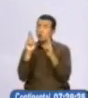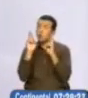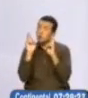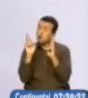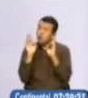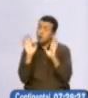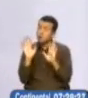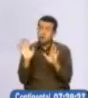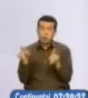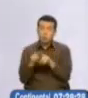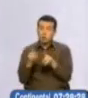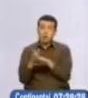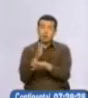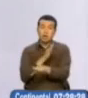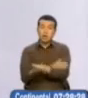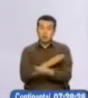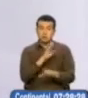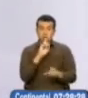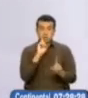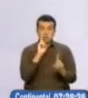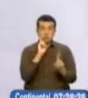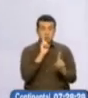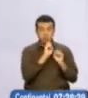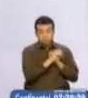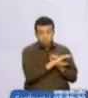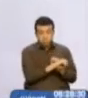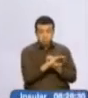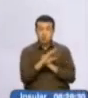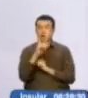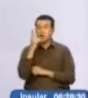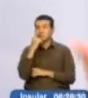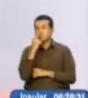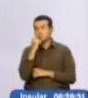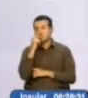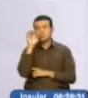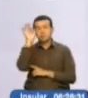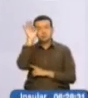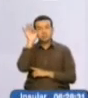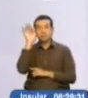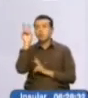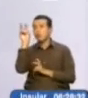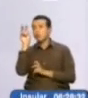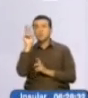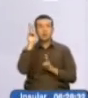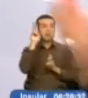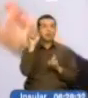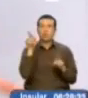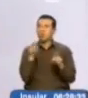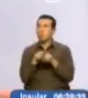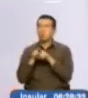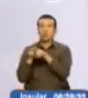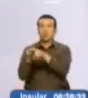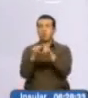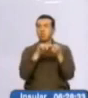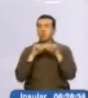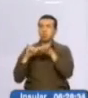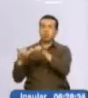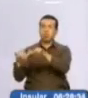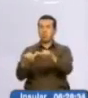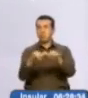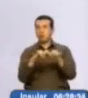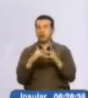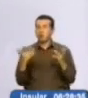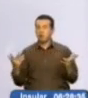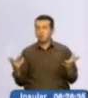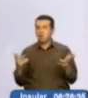sea lo mismo que pasó en la anterior fase de la campaña, aburrido. Uno hablaba de un tema, el otro de lo mismo, y todos hablaban de lo mismo.